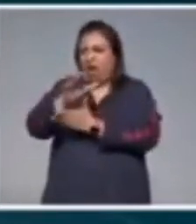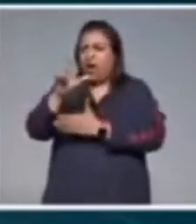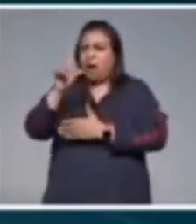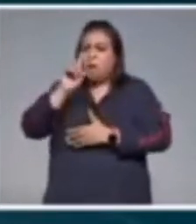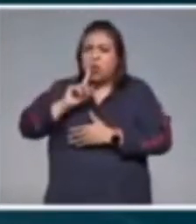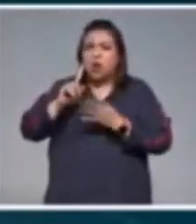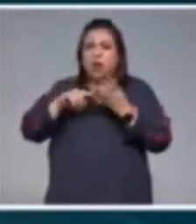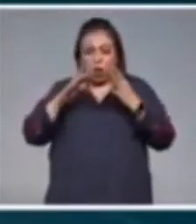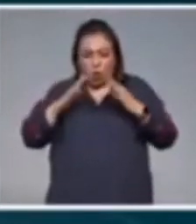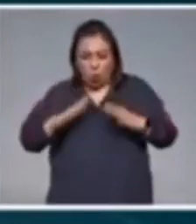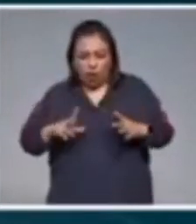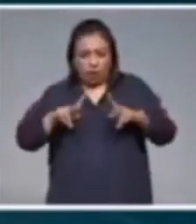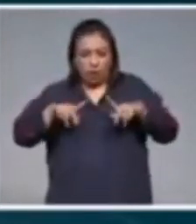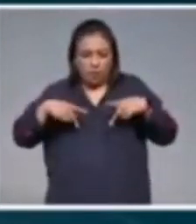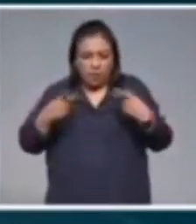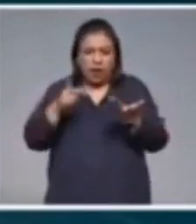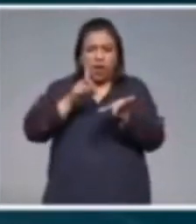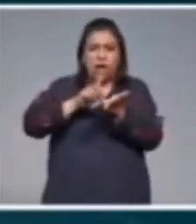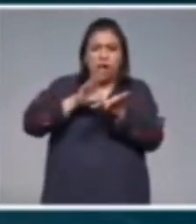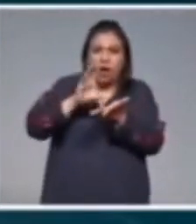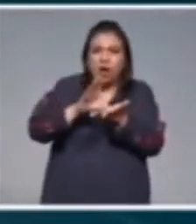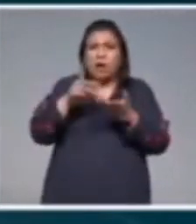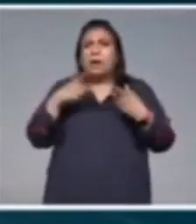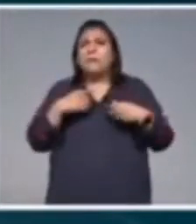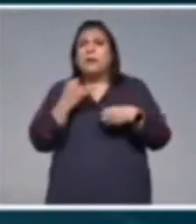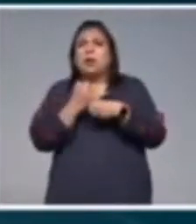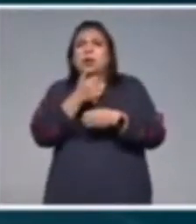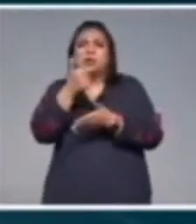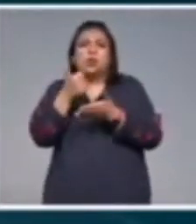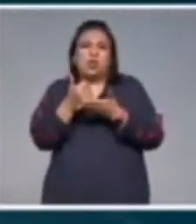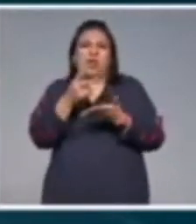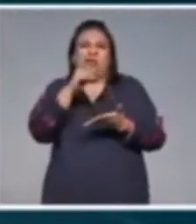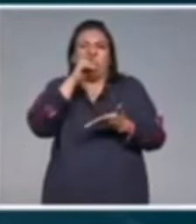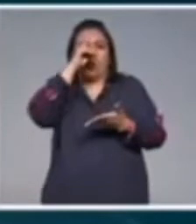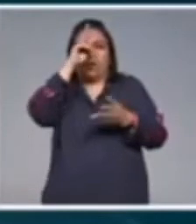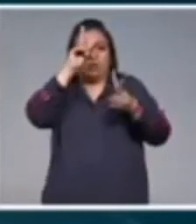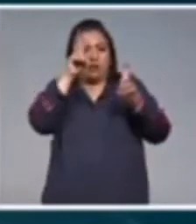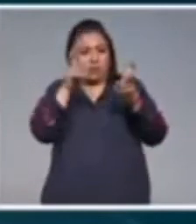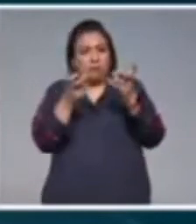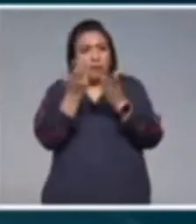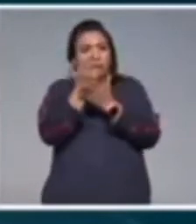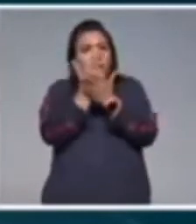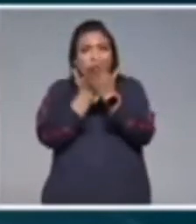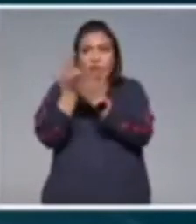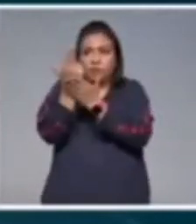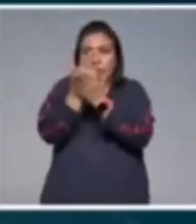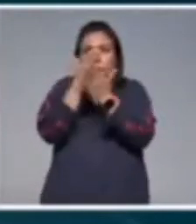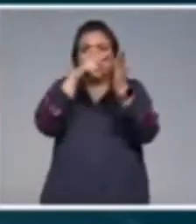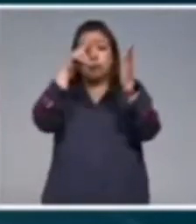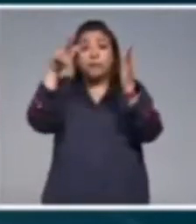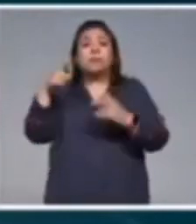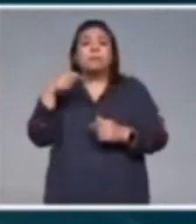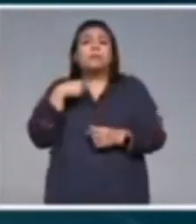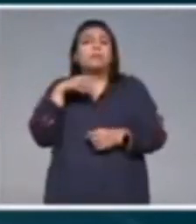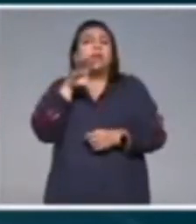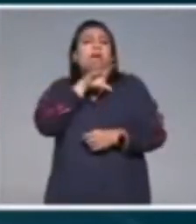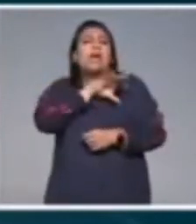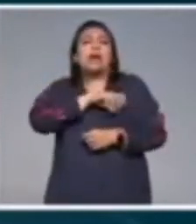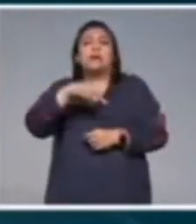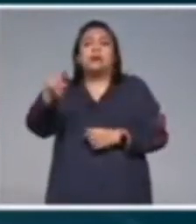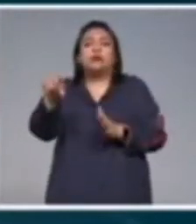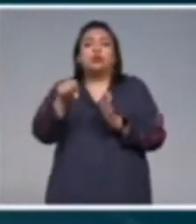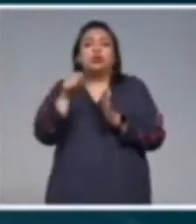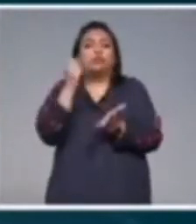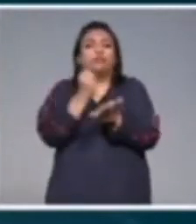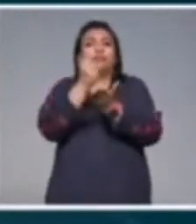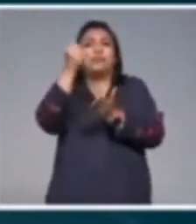la vulnerabilidad, la discapacidad, los personajes urbanos y la violencia. Me encanta que es como un sello. El